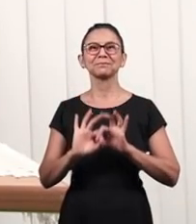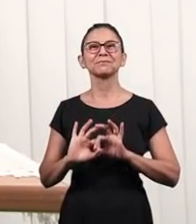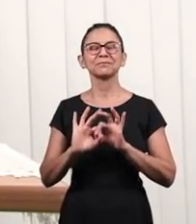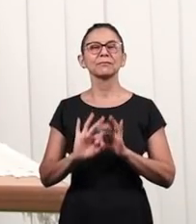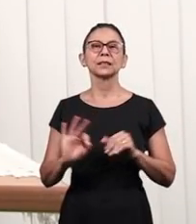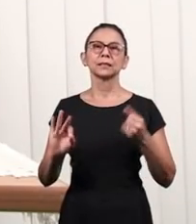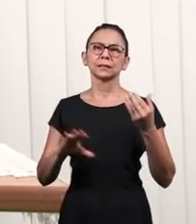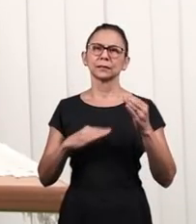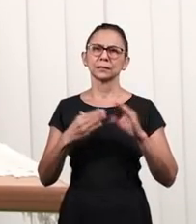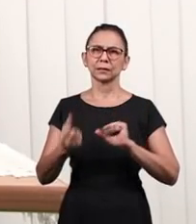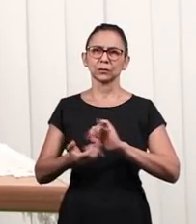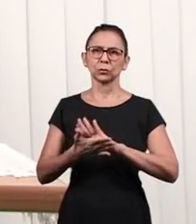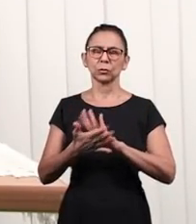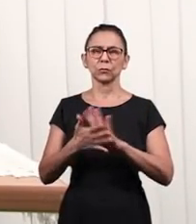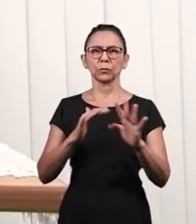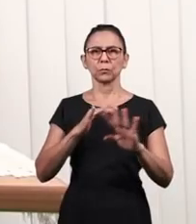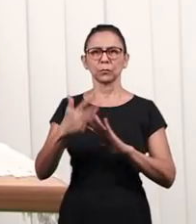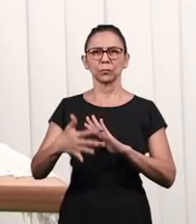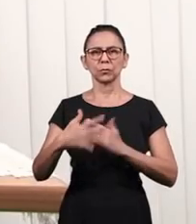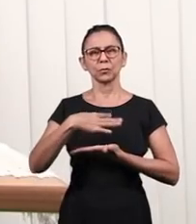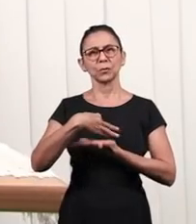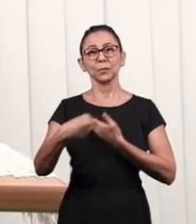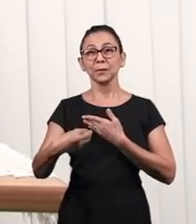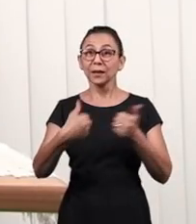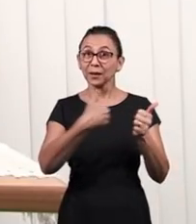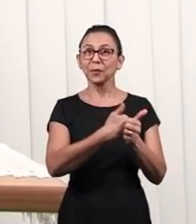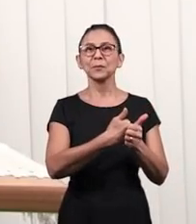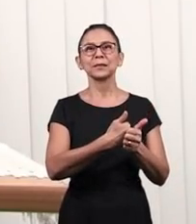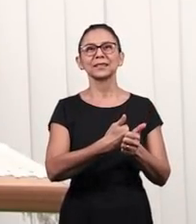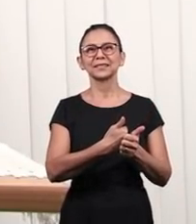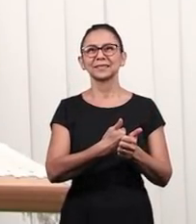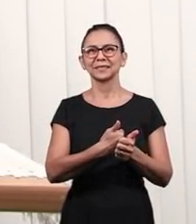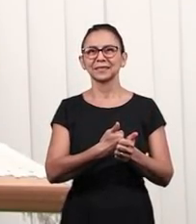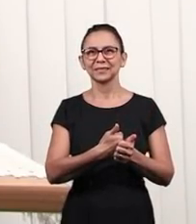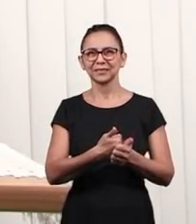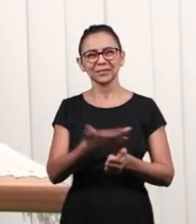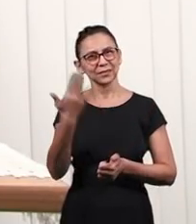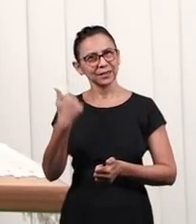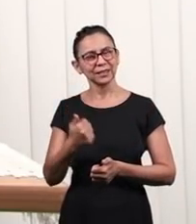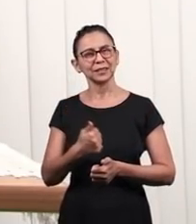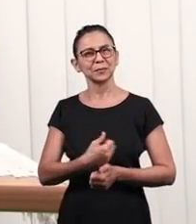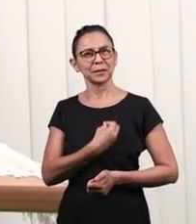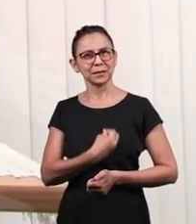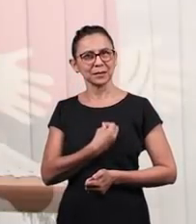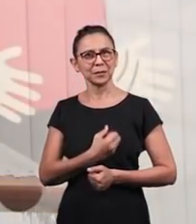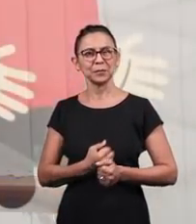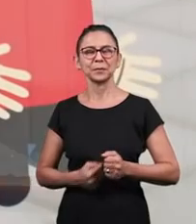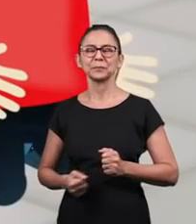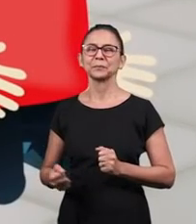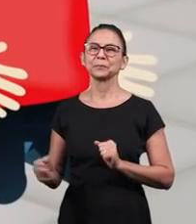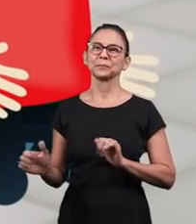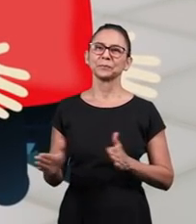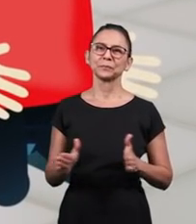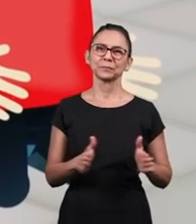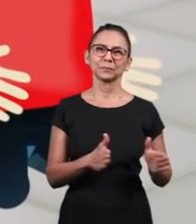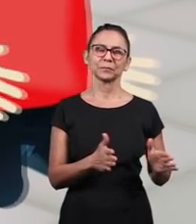comunión cantando un lor más al Señor. Cante este lor con este himno, participe de este lor.